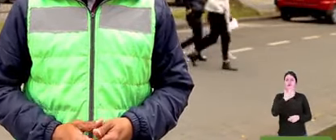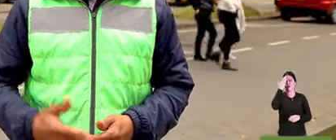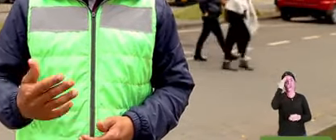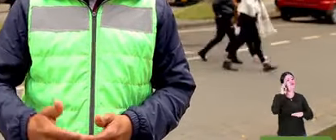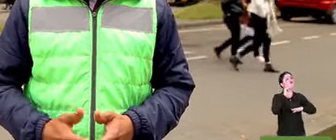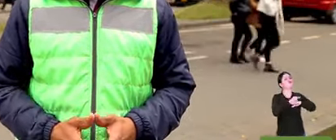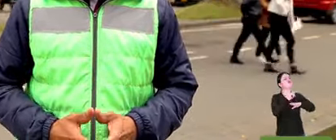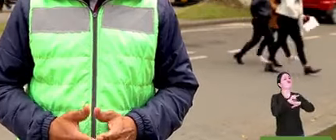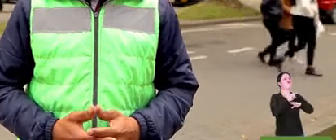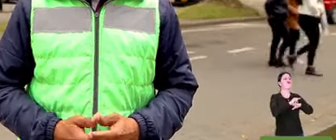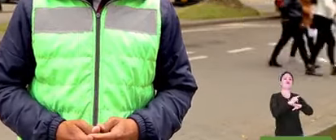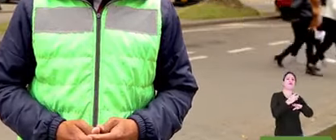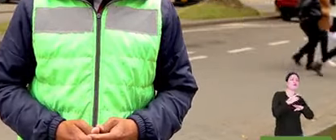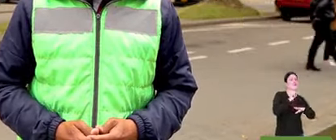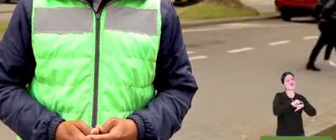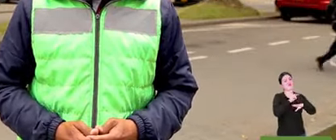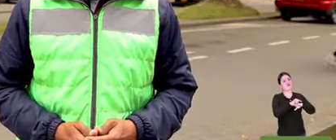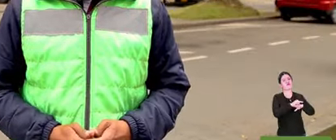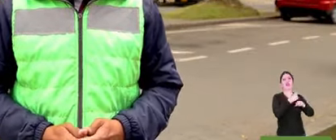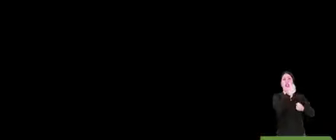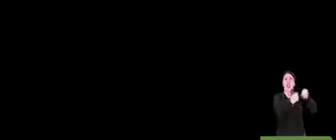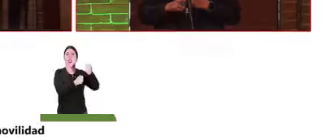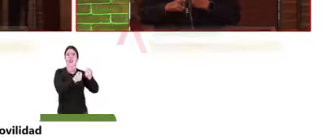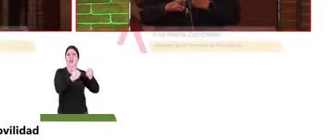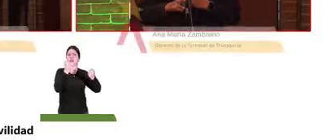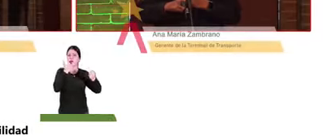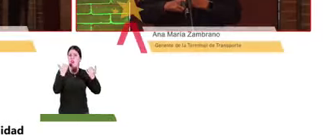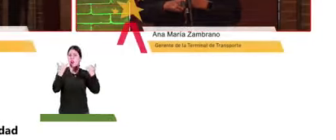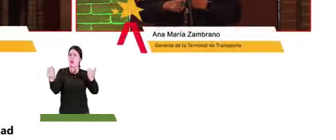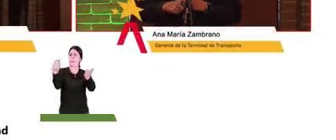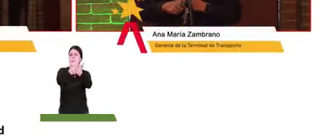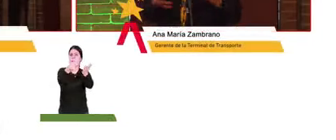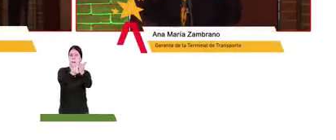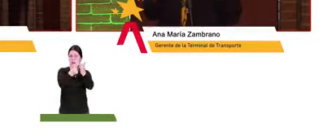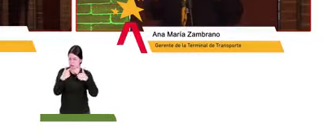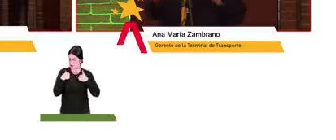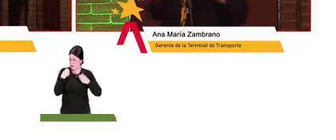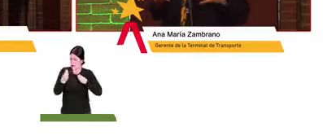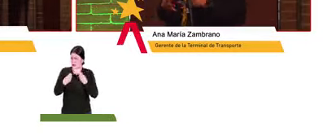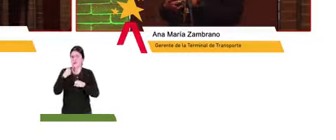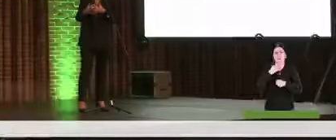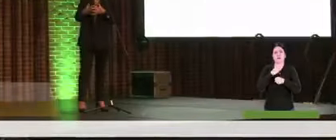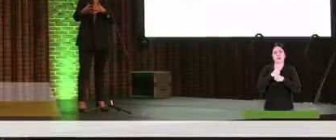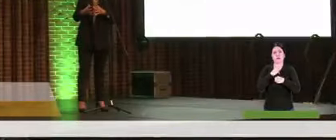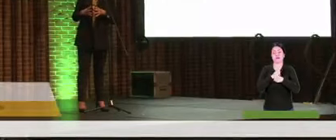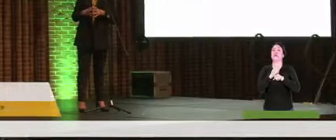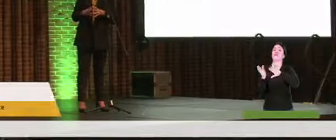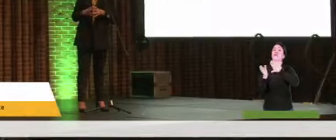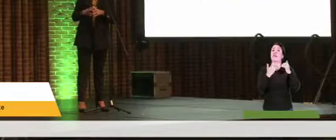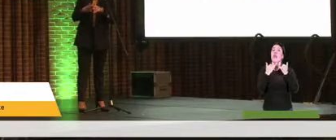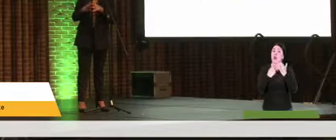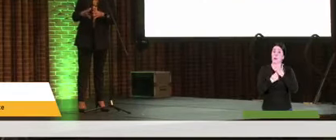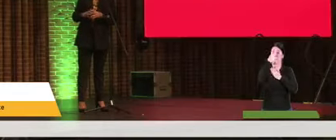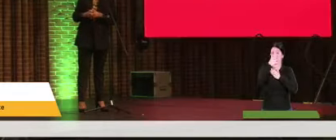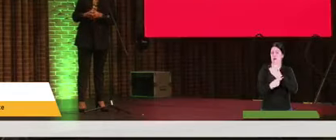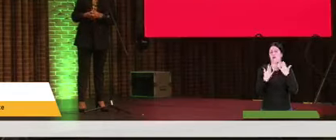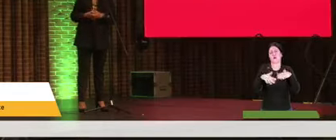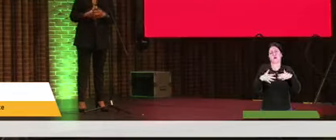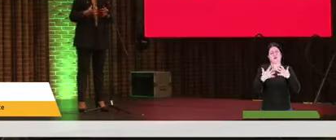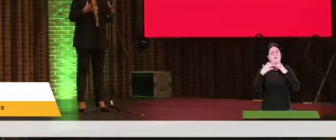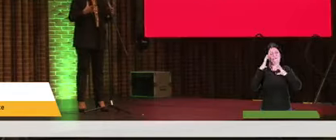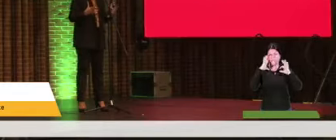respecto al programa de las zonas de parqueo pago? Bueno, este es un proyecto que tiene un componente social muy